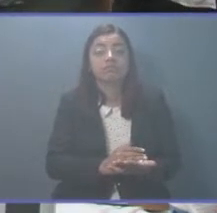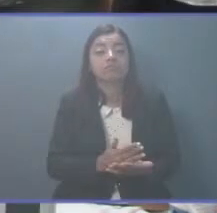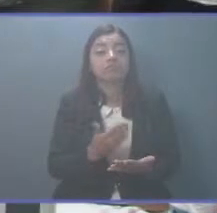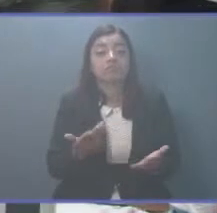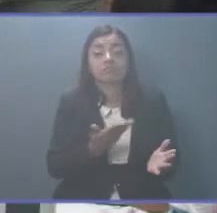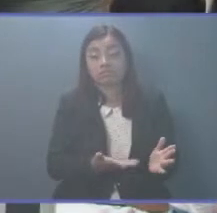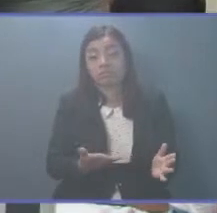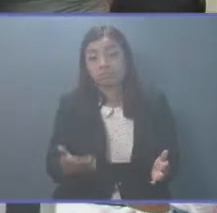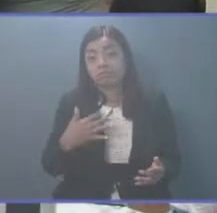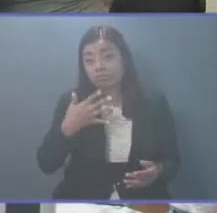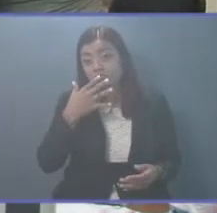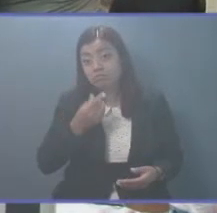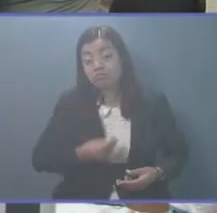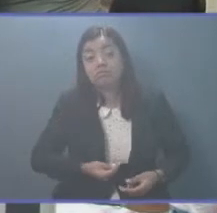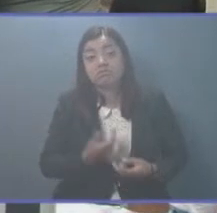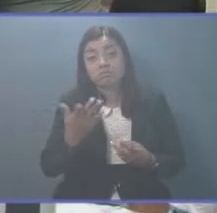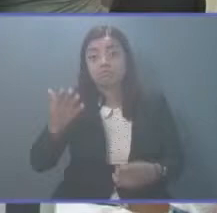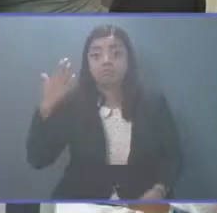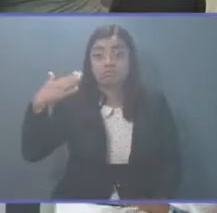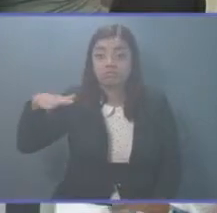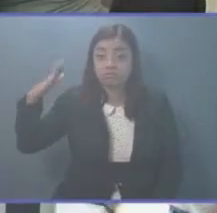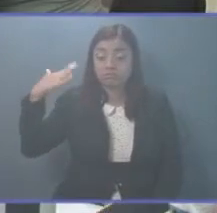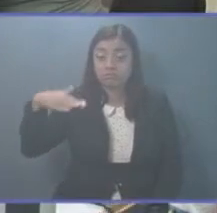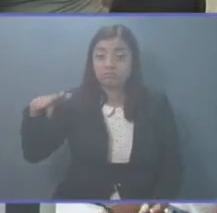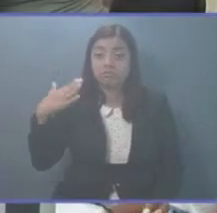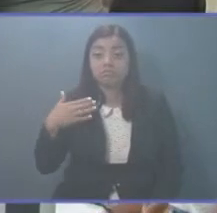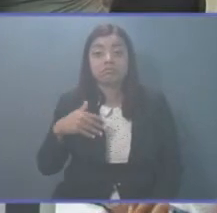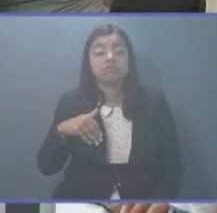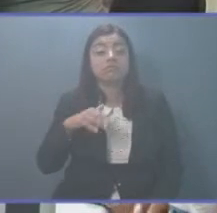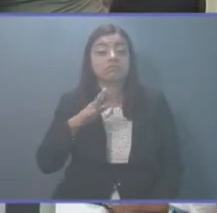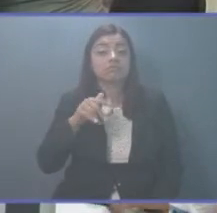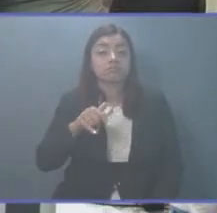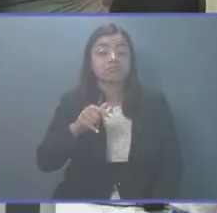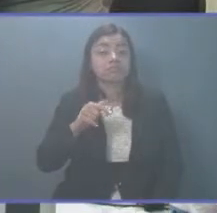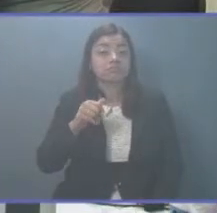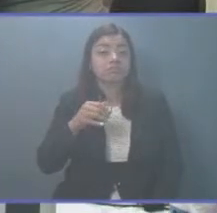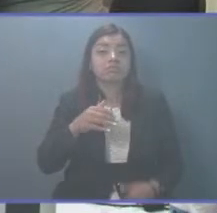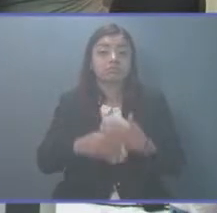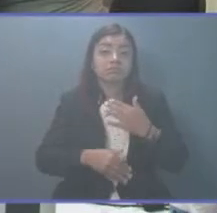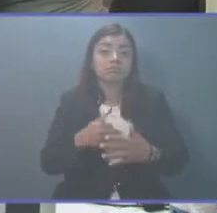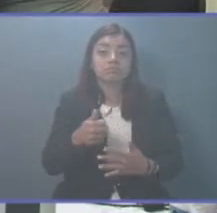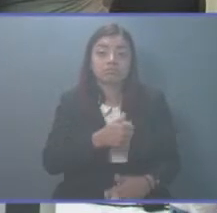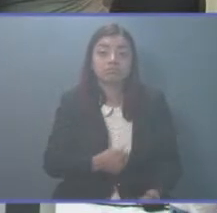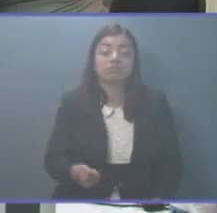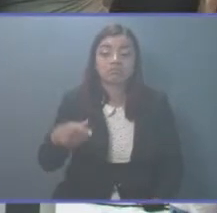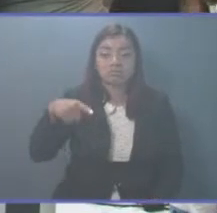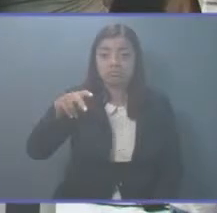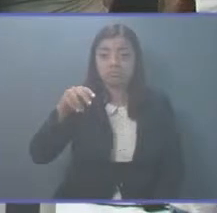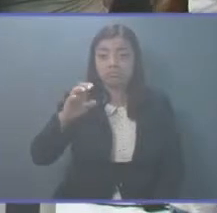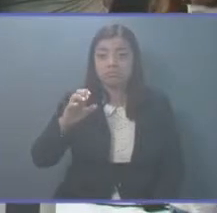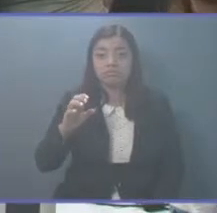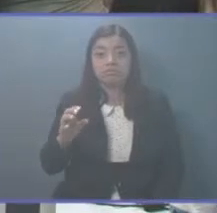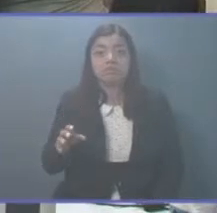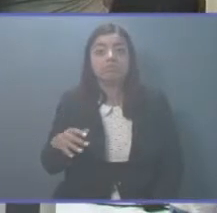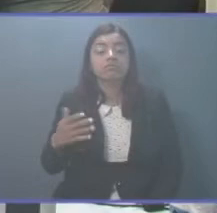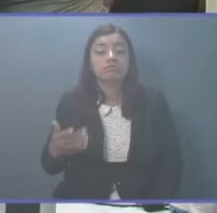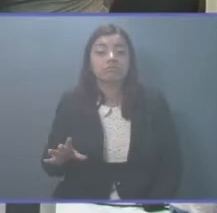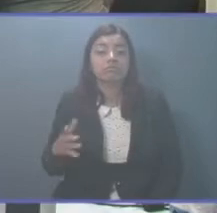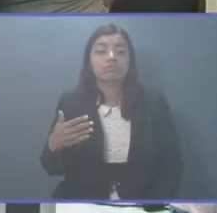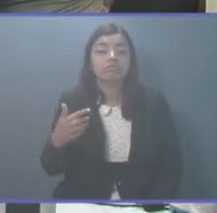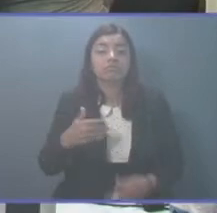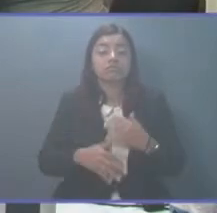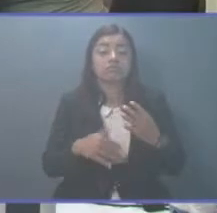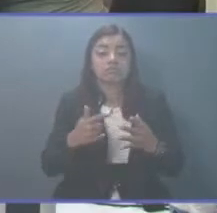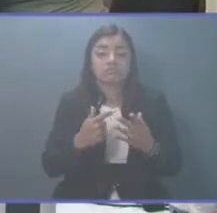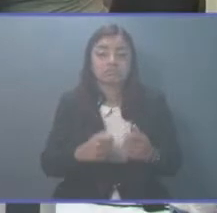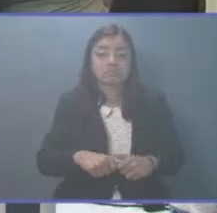Muchas, y esto lo digo por experiencia propia, pues, sobre todo en el último periodo en la policía, que ya era delito el